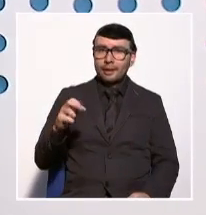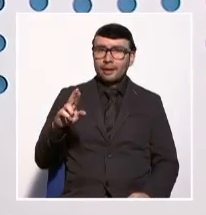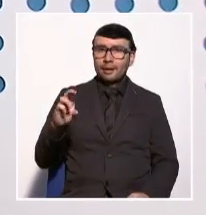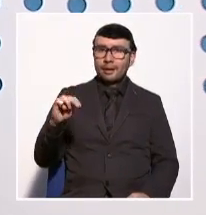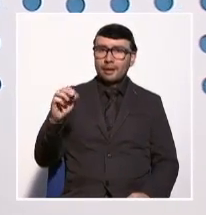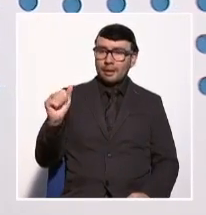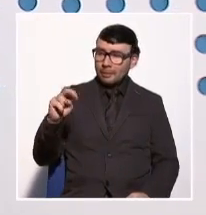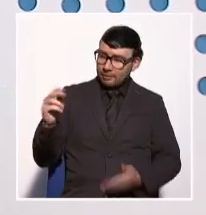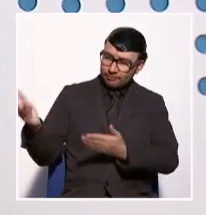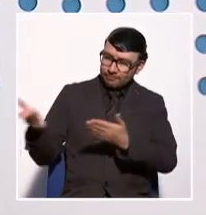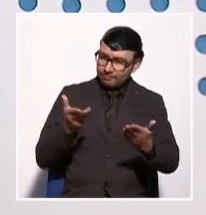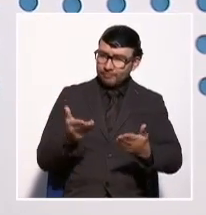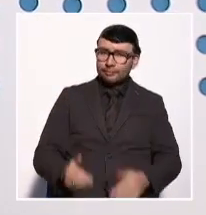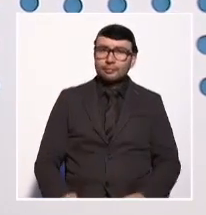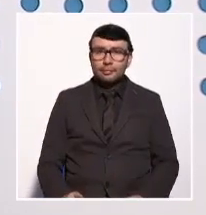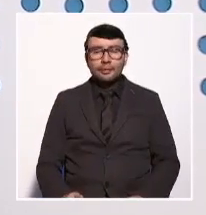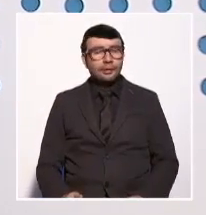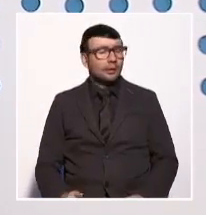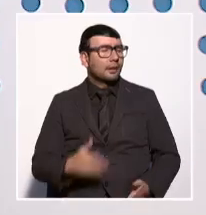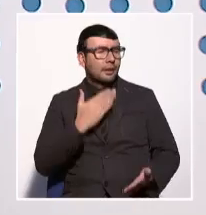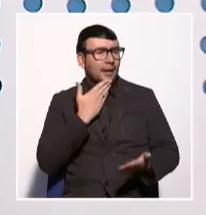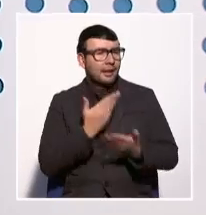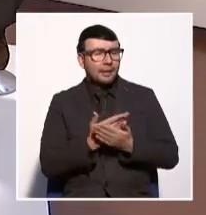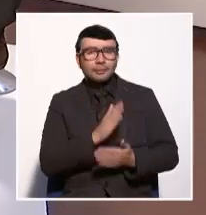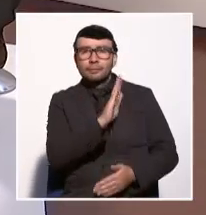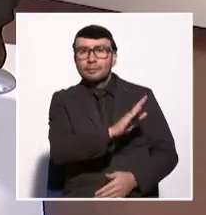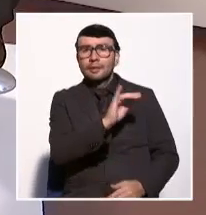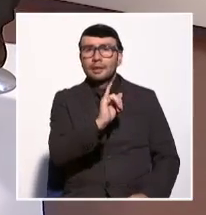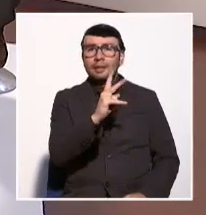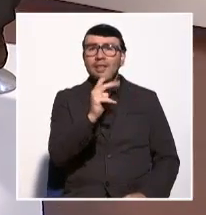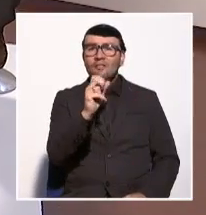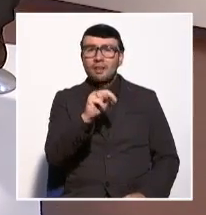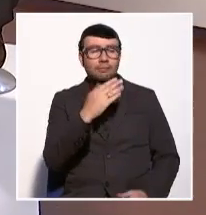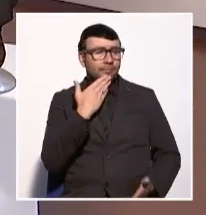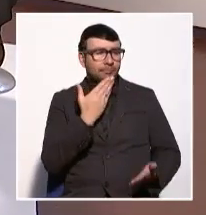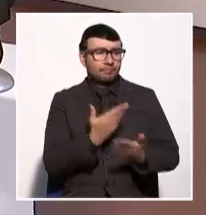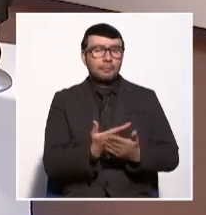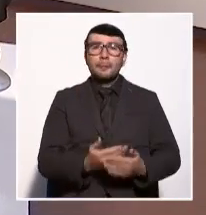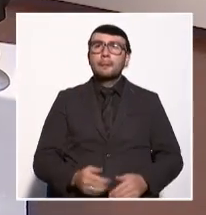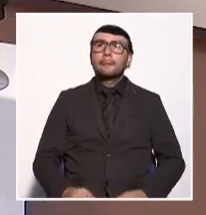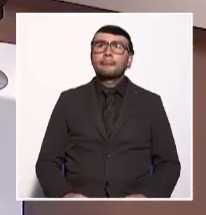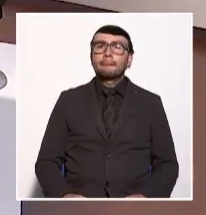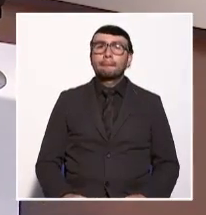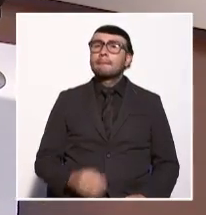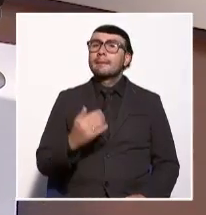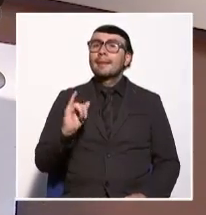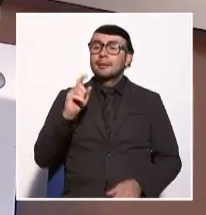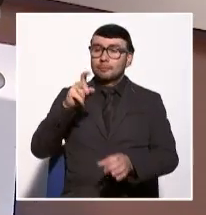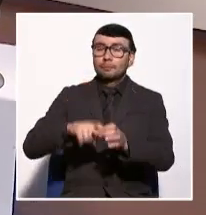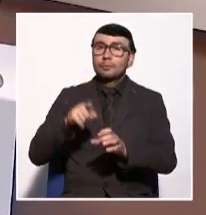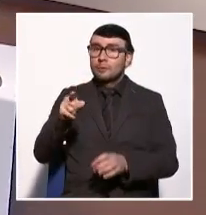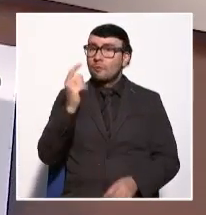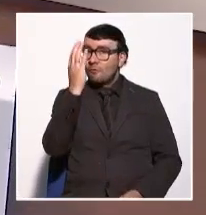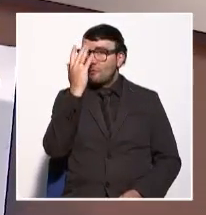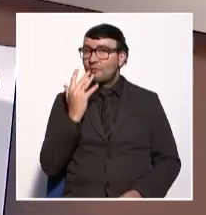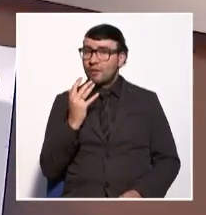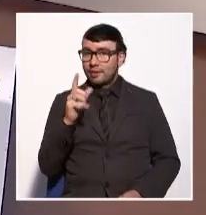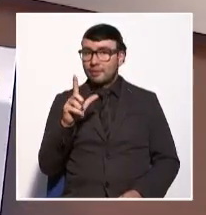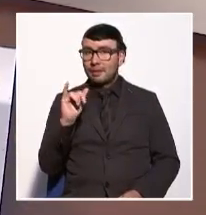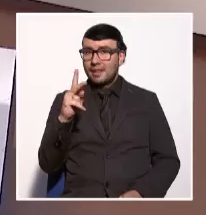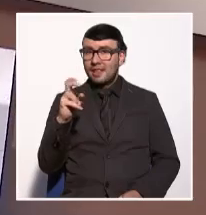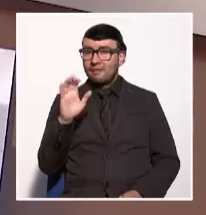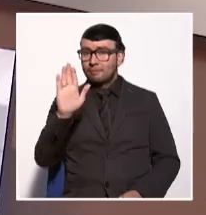en el doctor germán muchas gracias ya estamos en facebook lite yo estoy compartiendo en este momento